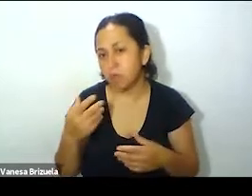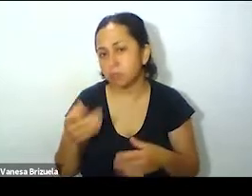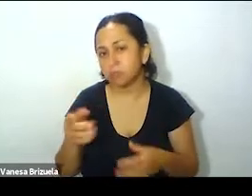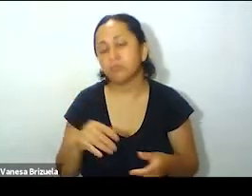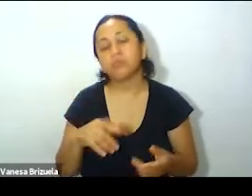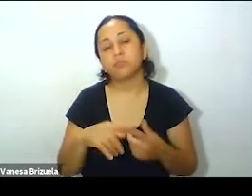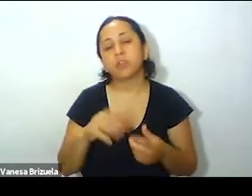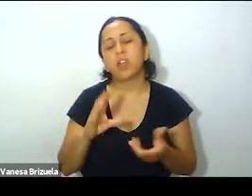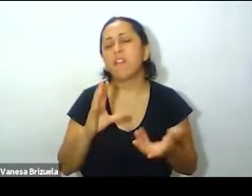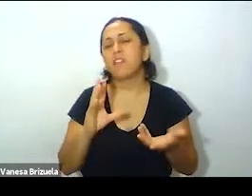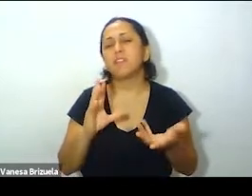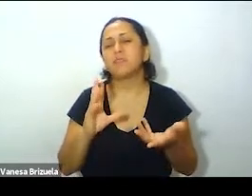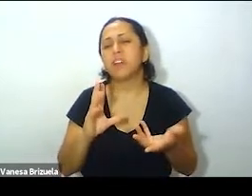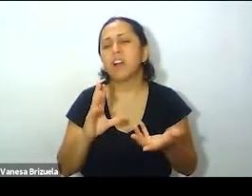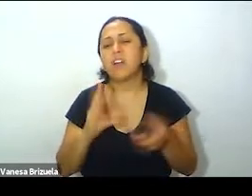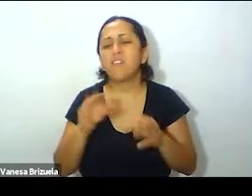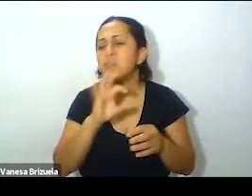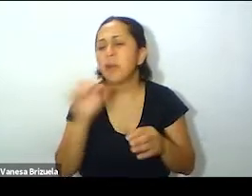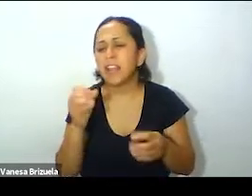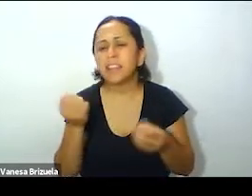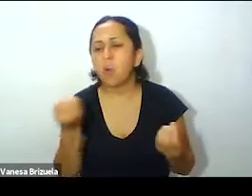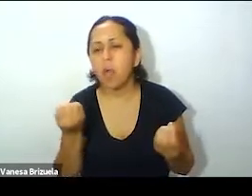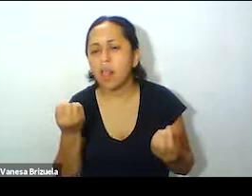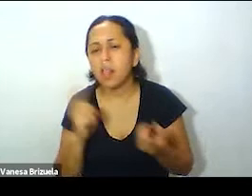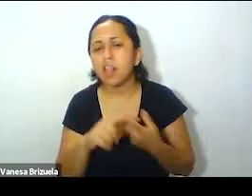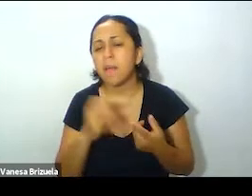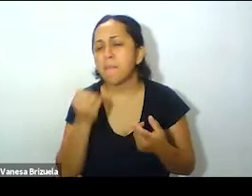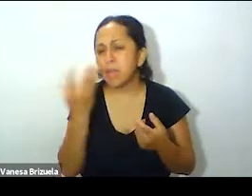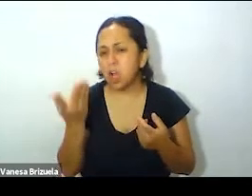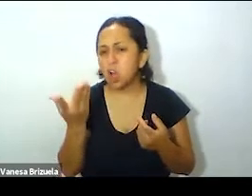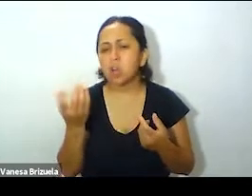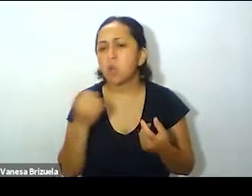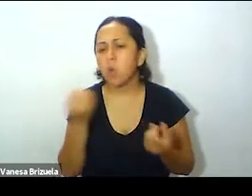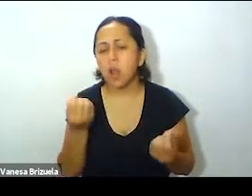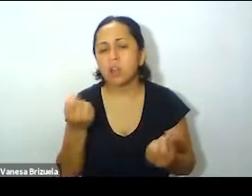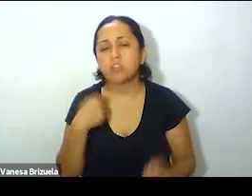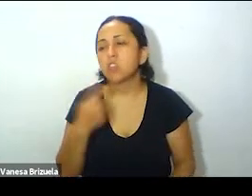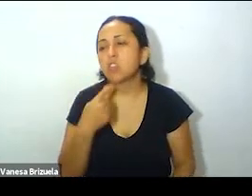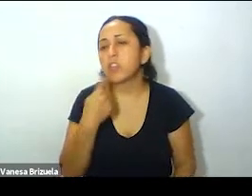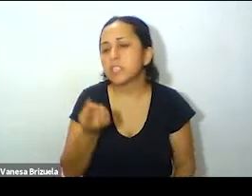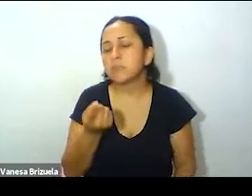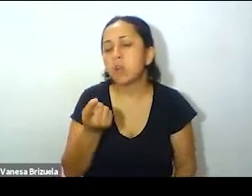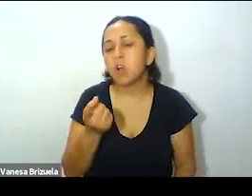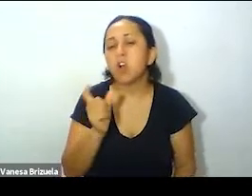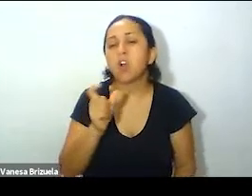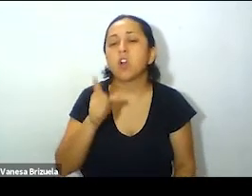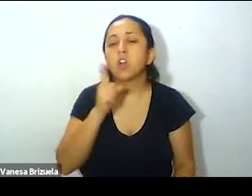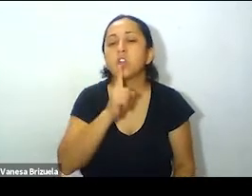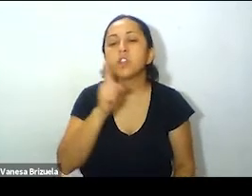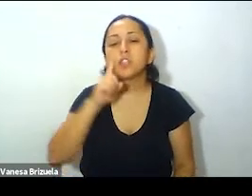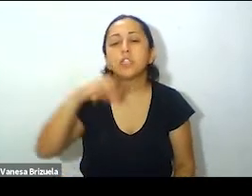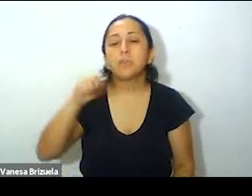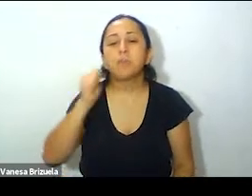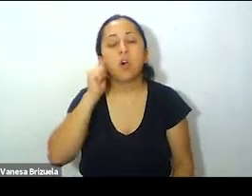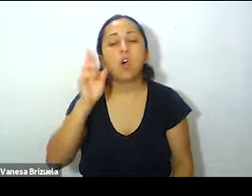usaste, qué tipografía te conviene. Lo decimos como que